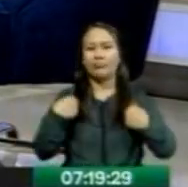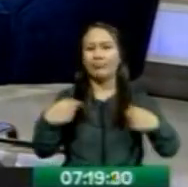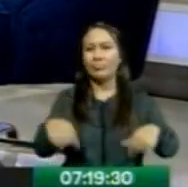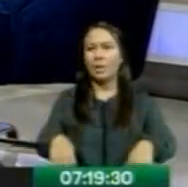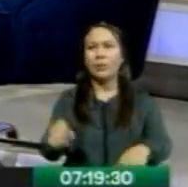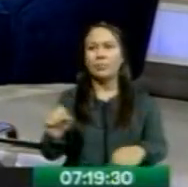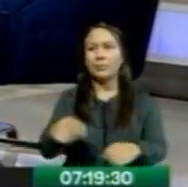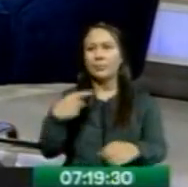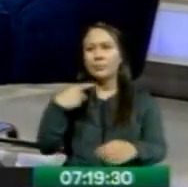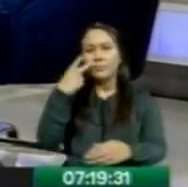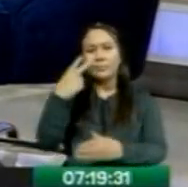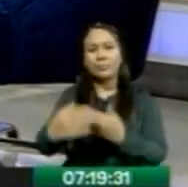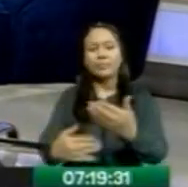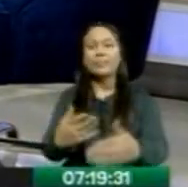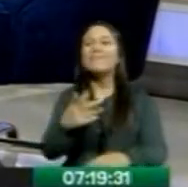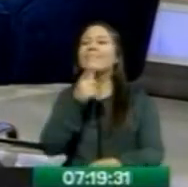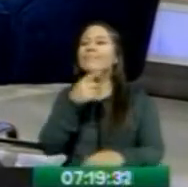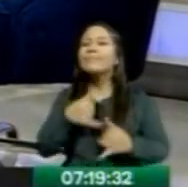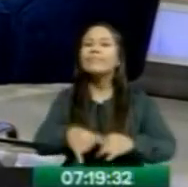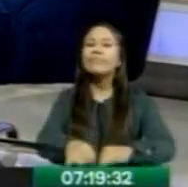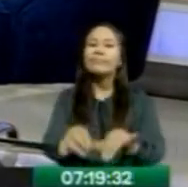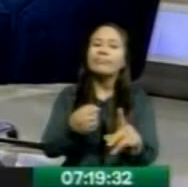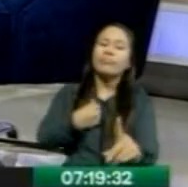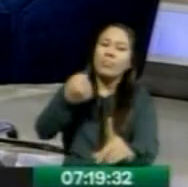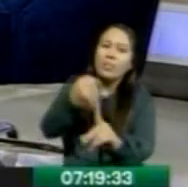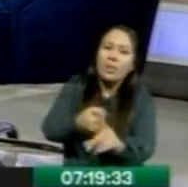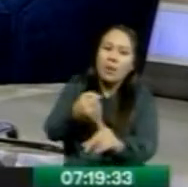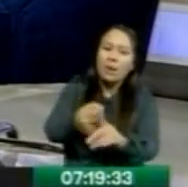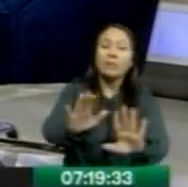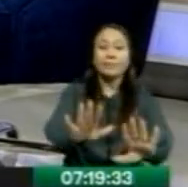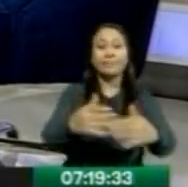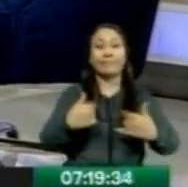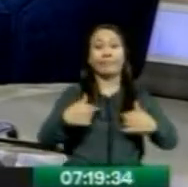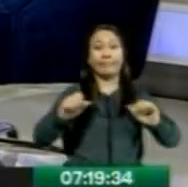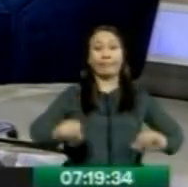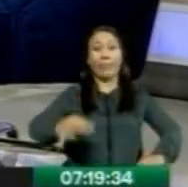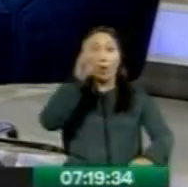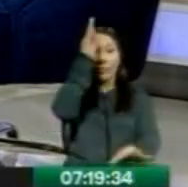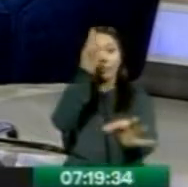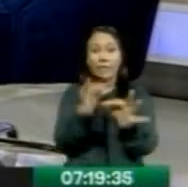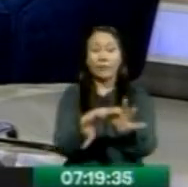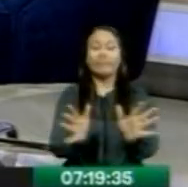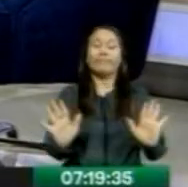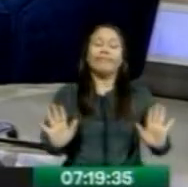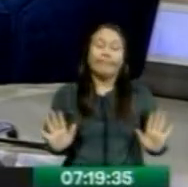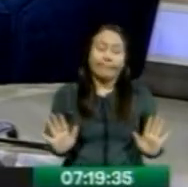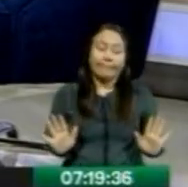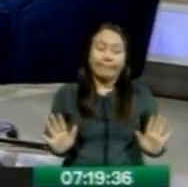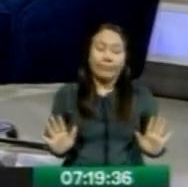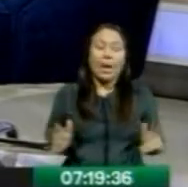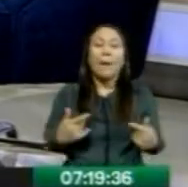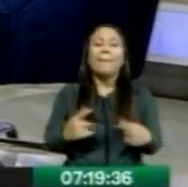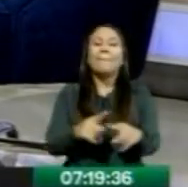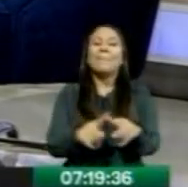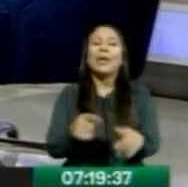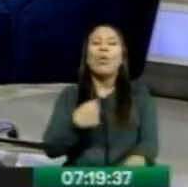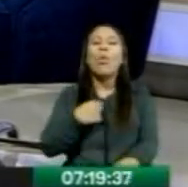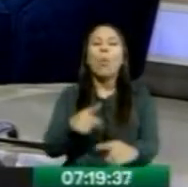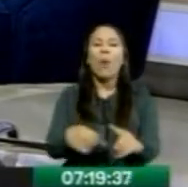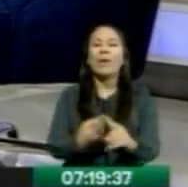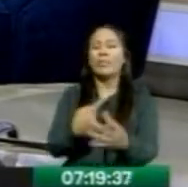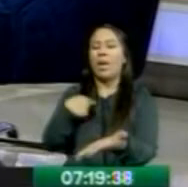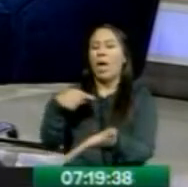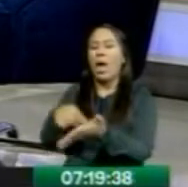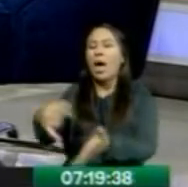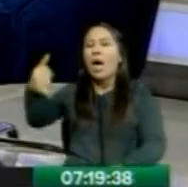esa está en pie, y aquello yo de aquello puedo dar fe. Sin embargo, el tema de las citas médicas